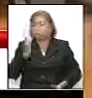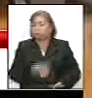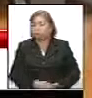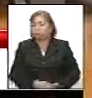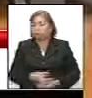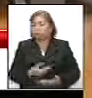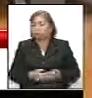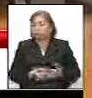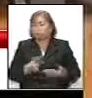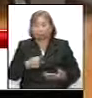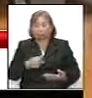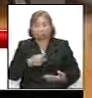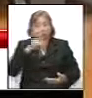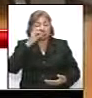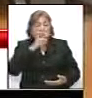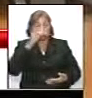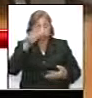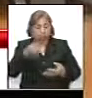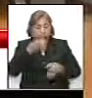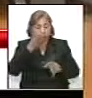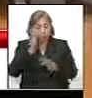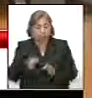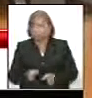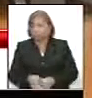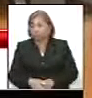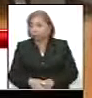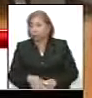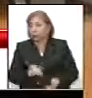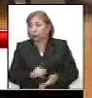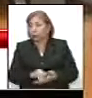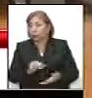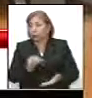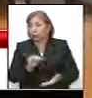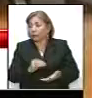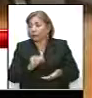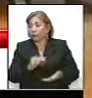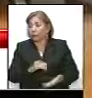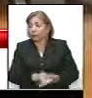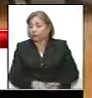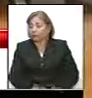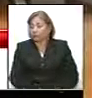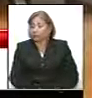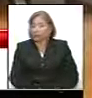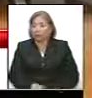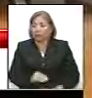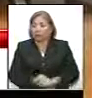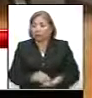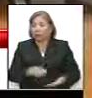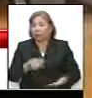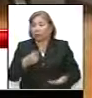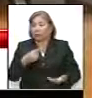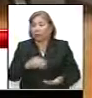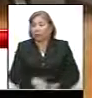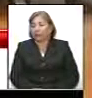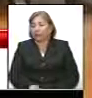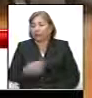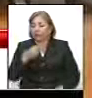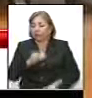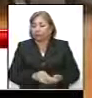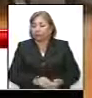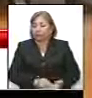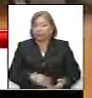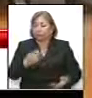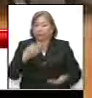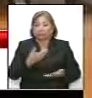Yo lo que busco con toda sinceridad es que ellos puedan ser asistidos y entrar en este tipo de